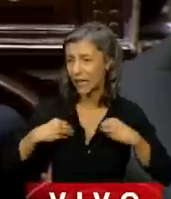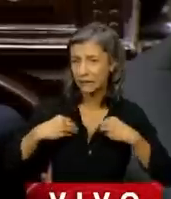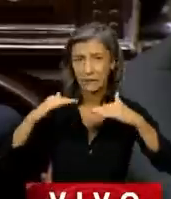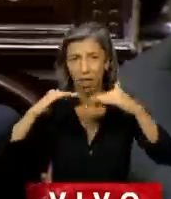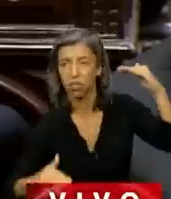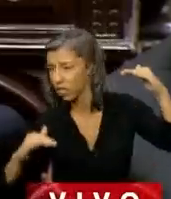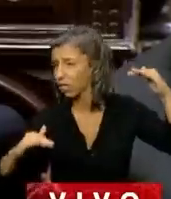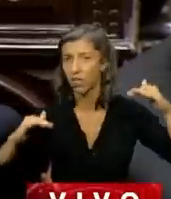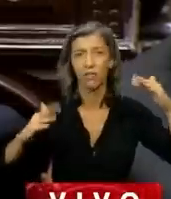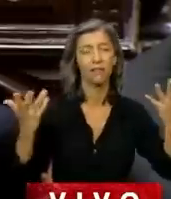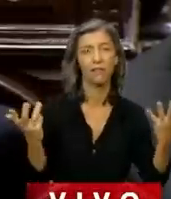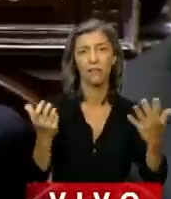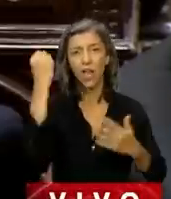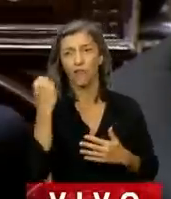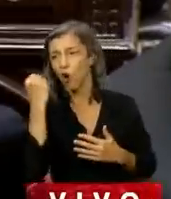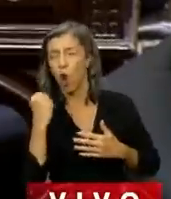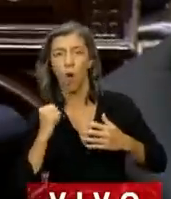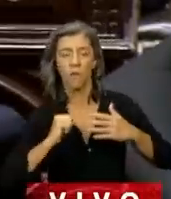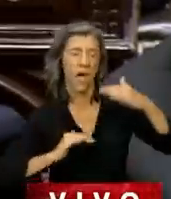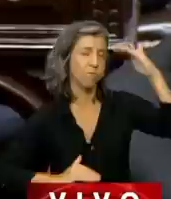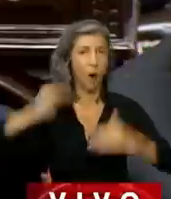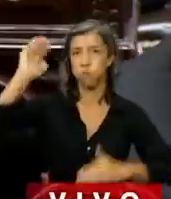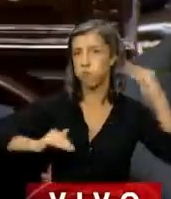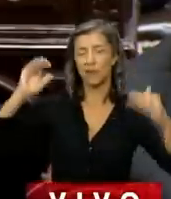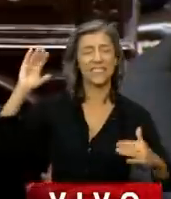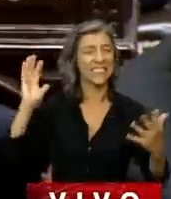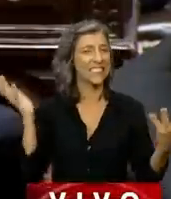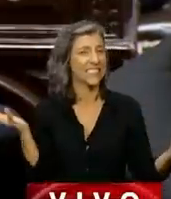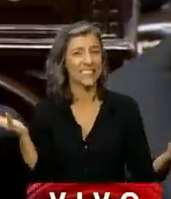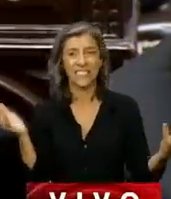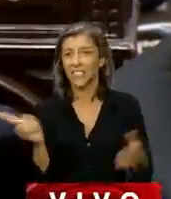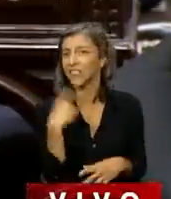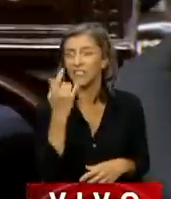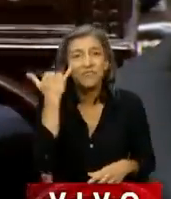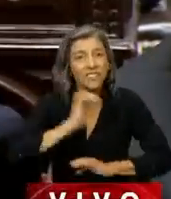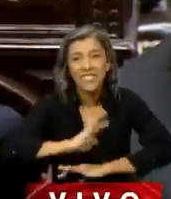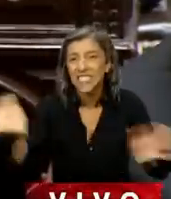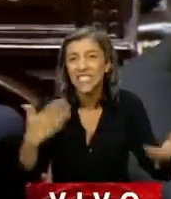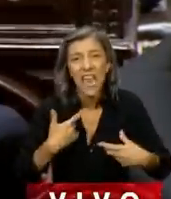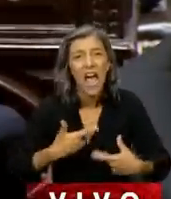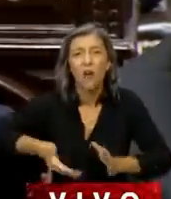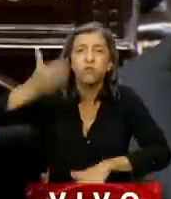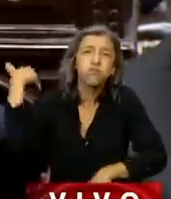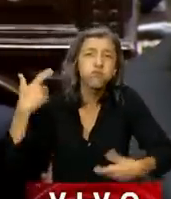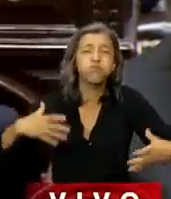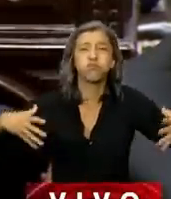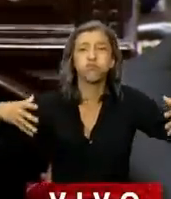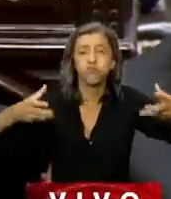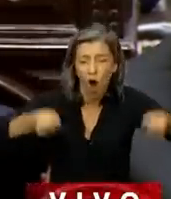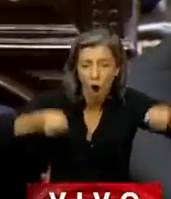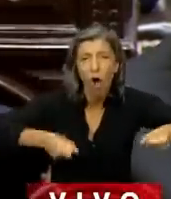desequilibrios macroeconómicos. Ya no tenemos ollas que raspar, se han raspado las